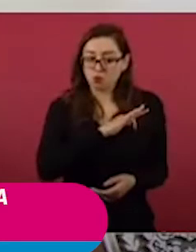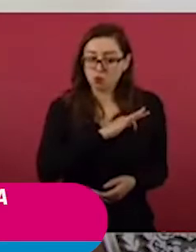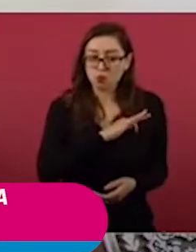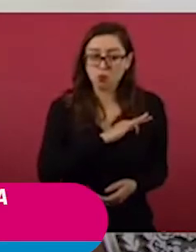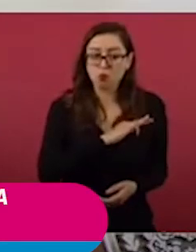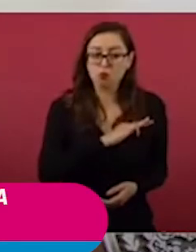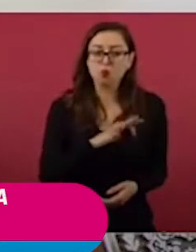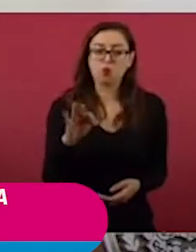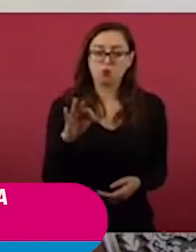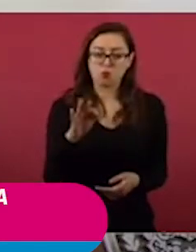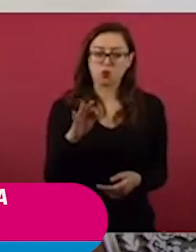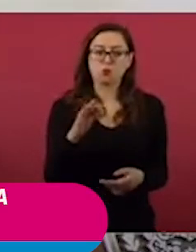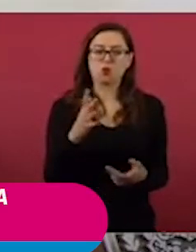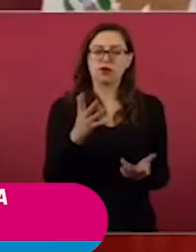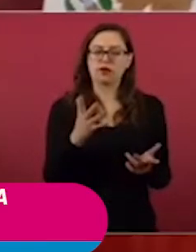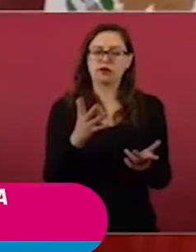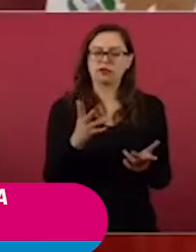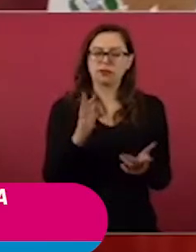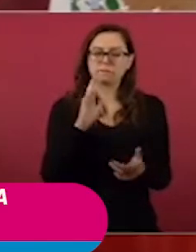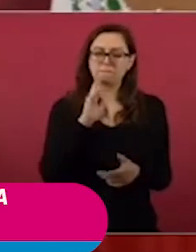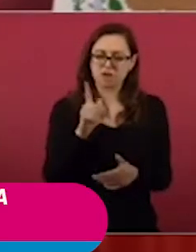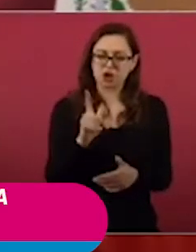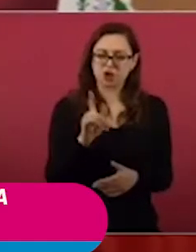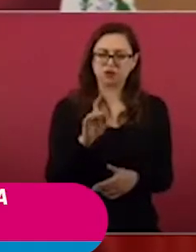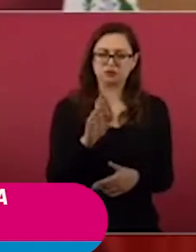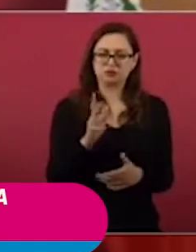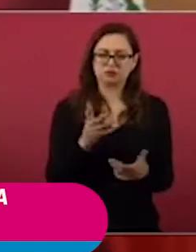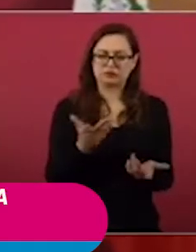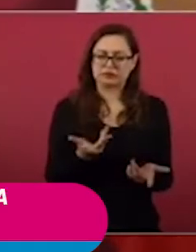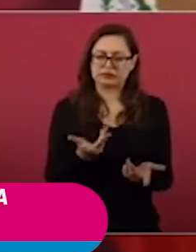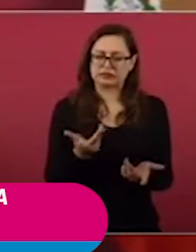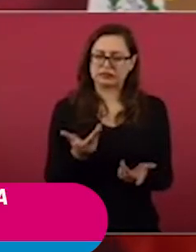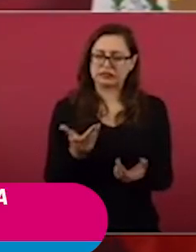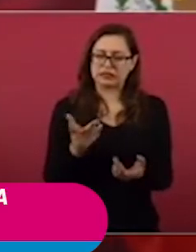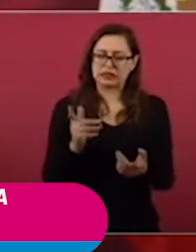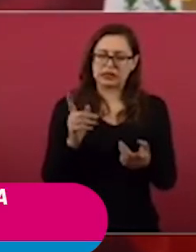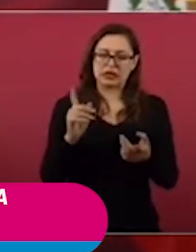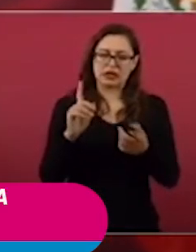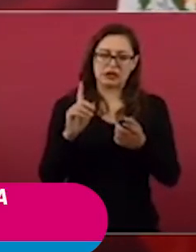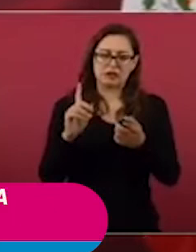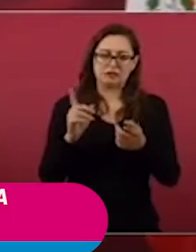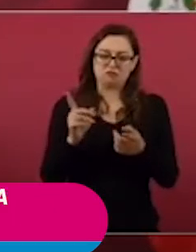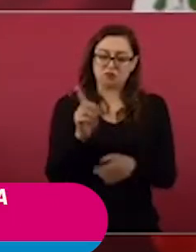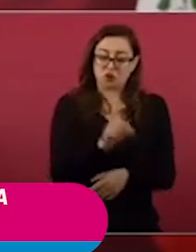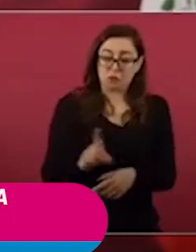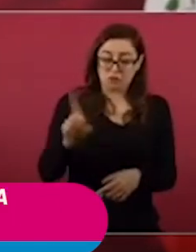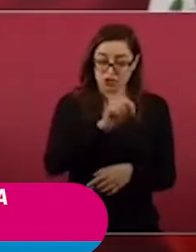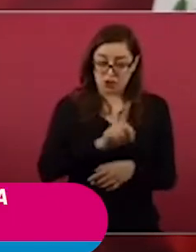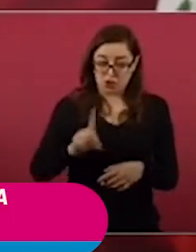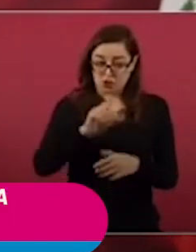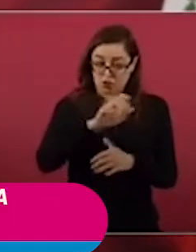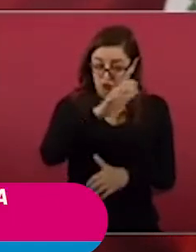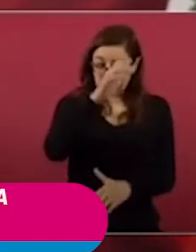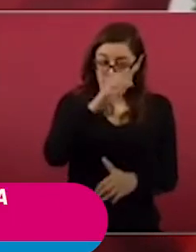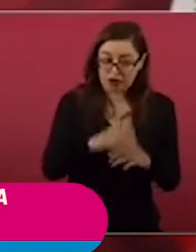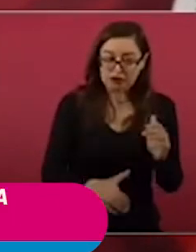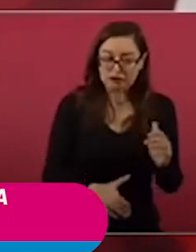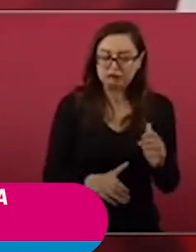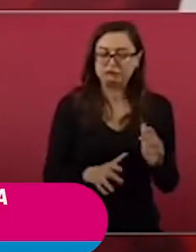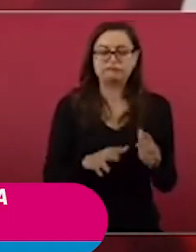se viera con los organizadores si podían terminar el torneo en vez del domingo, porque ya